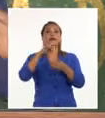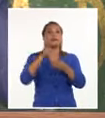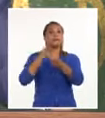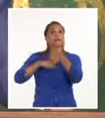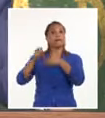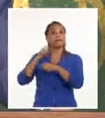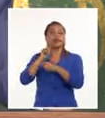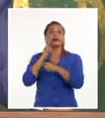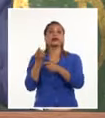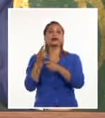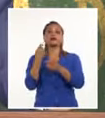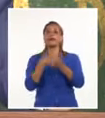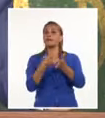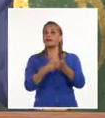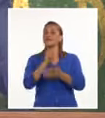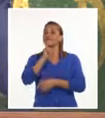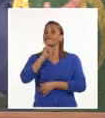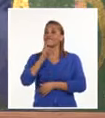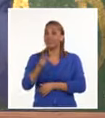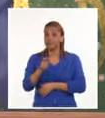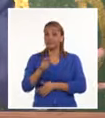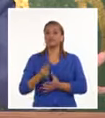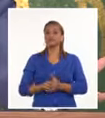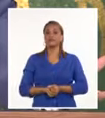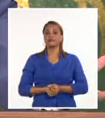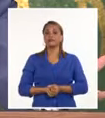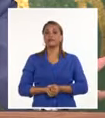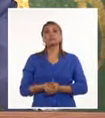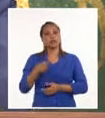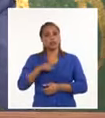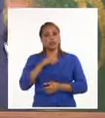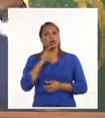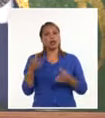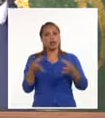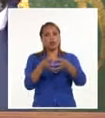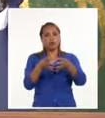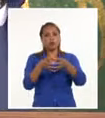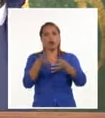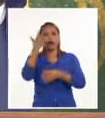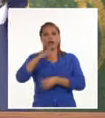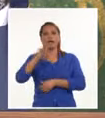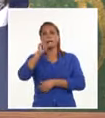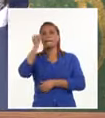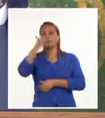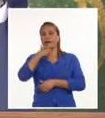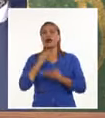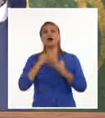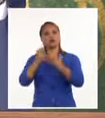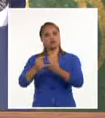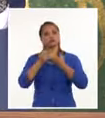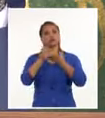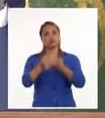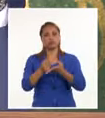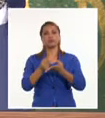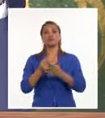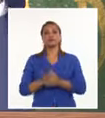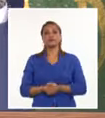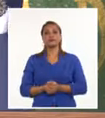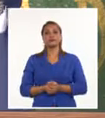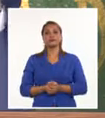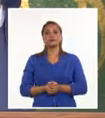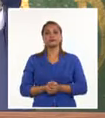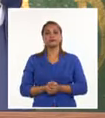era muy difícil. Entonces, la alianza contribuyó a eso. Yo estoy convencido de que el puente aéreo habilitado